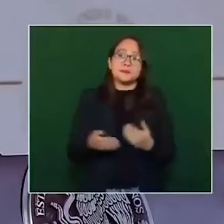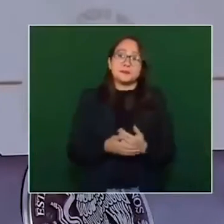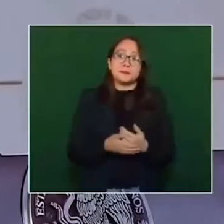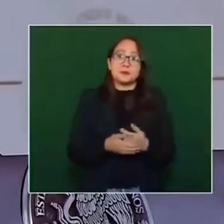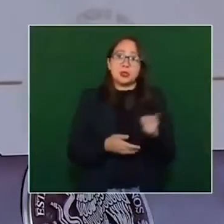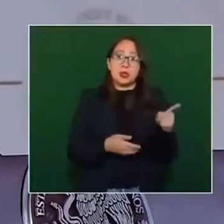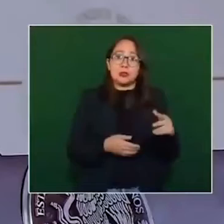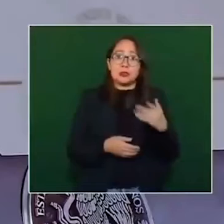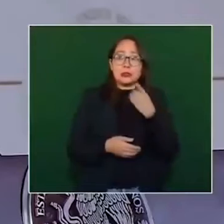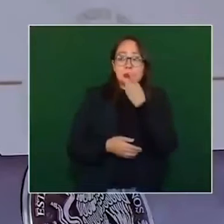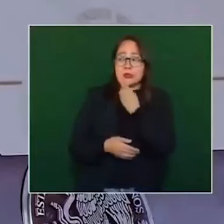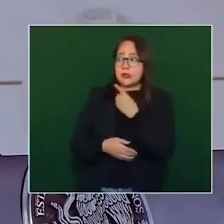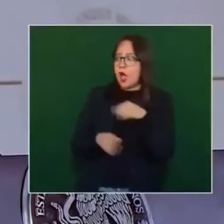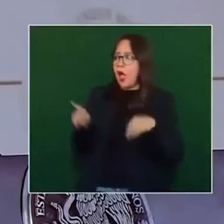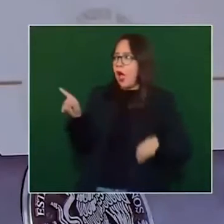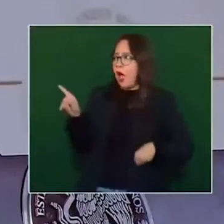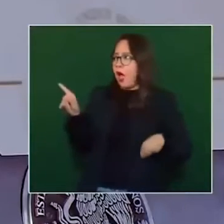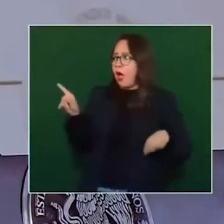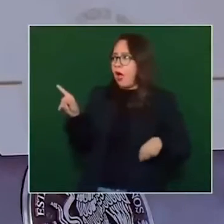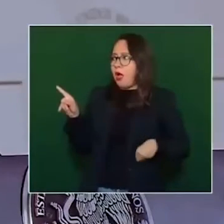me echa la culpa